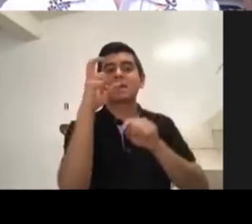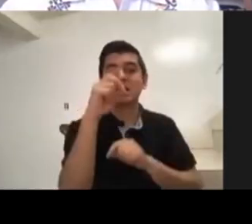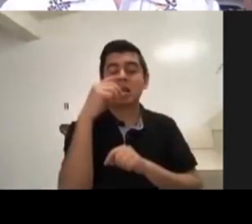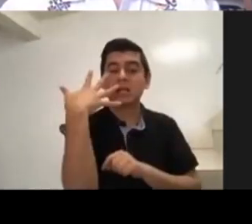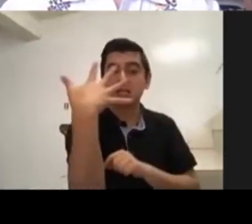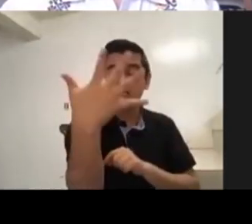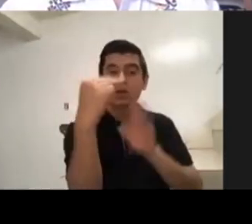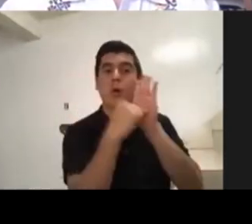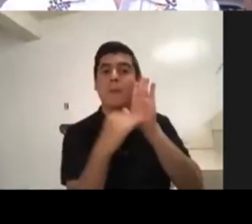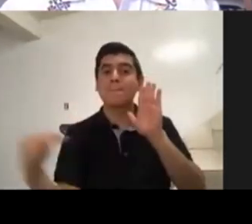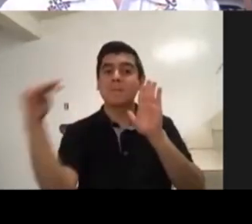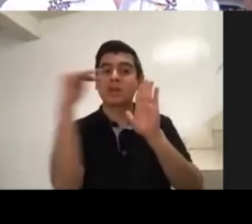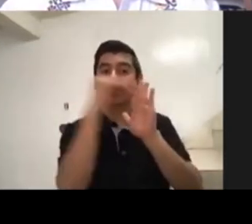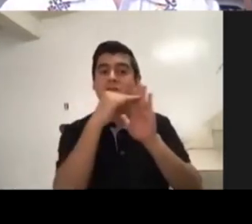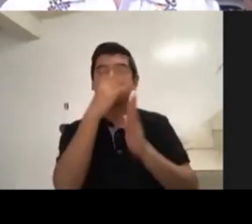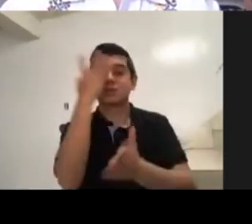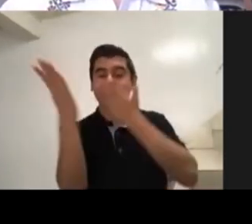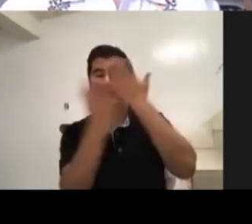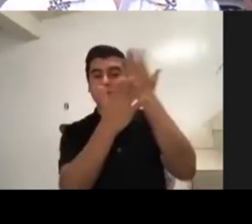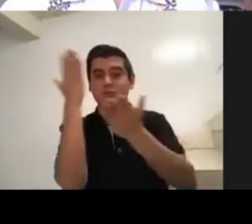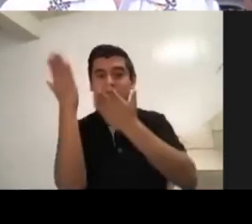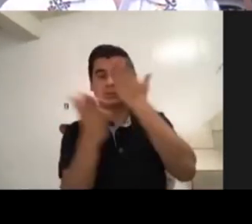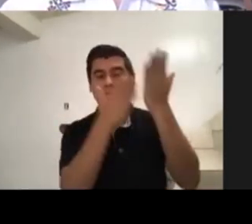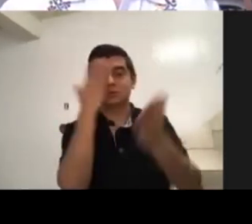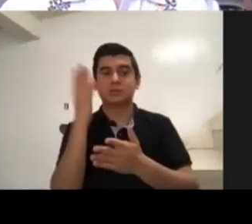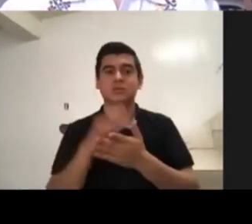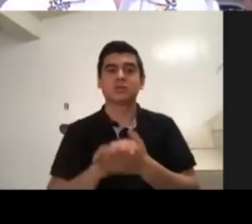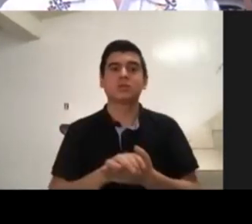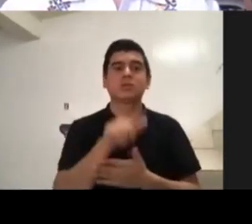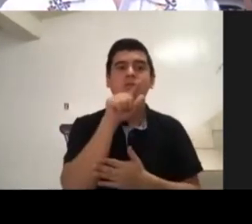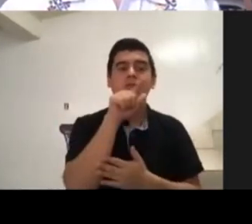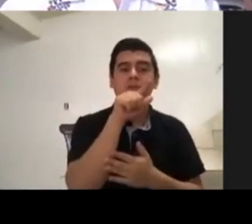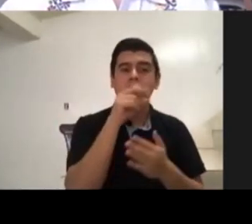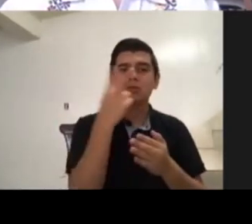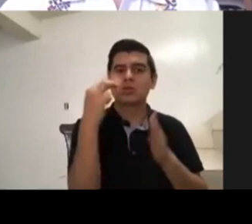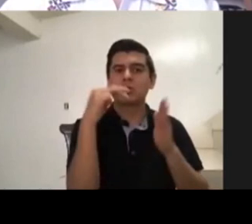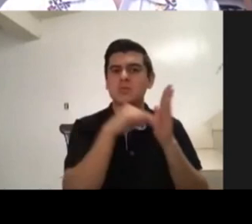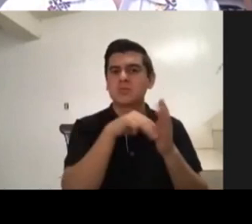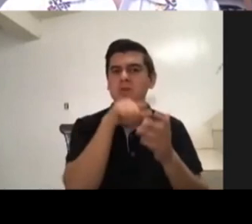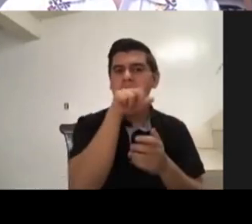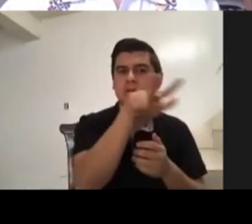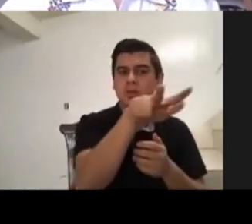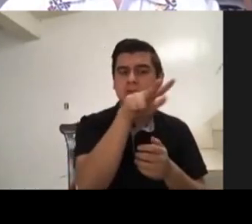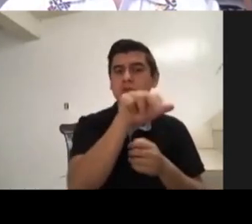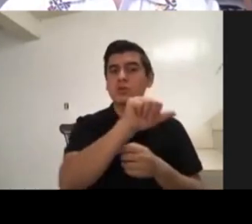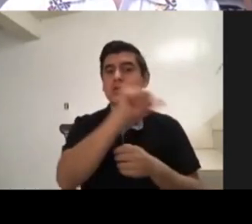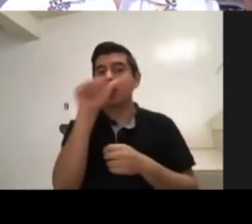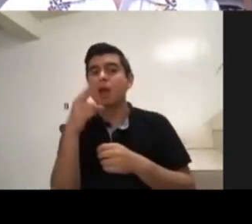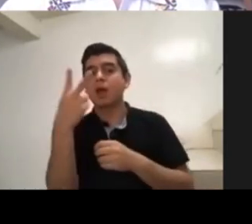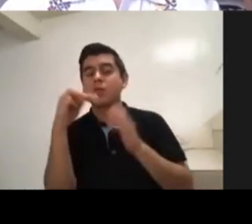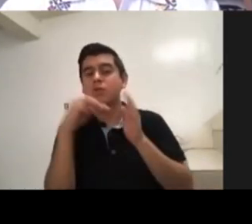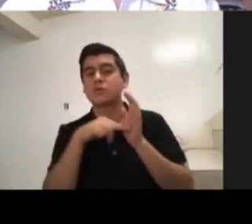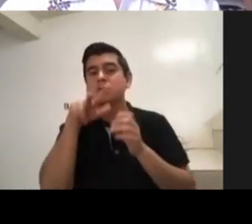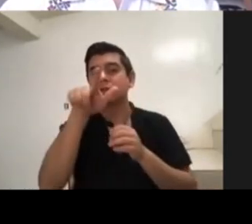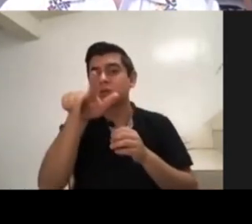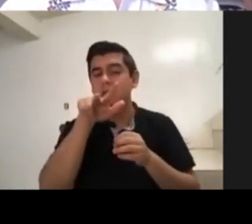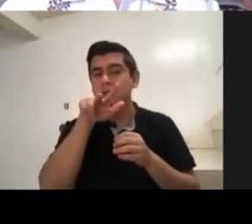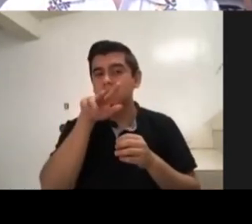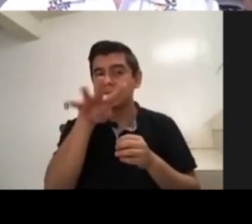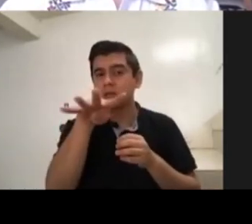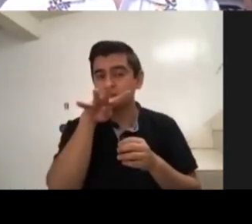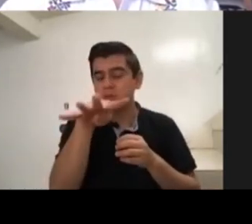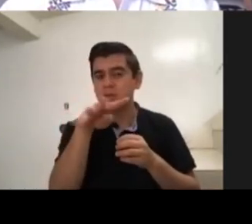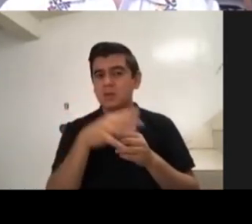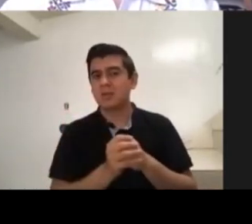2018-2019, a cargo de 1,5 millones, 1,600,000 profesores y profesoras. Pero